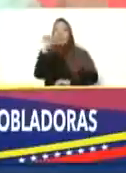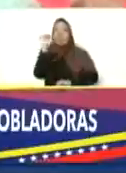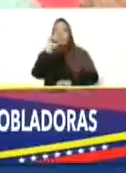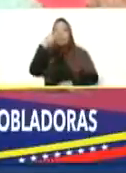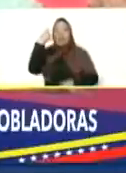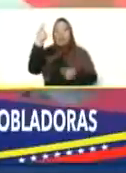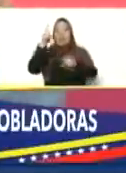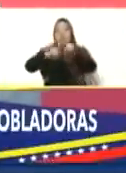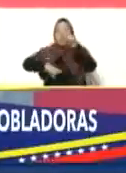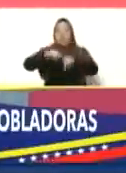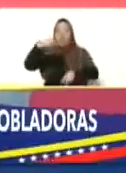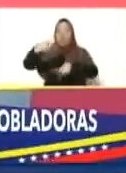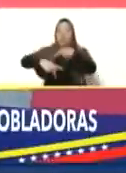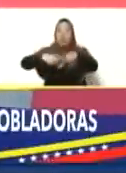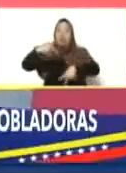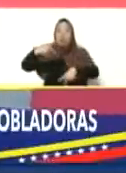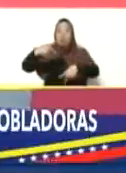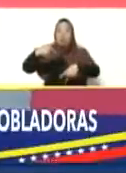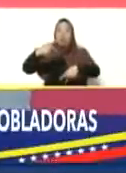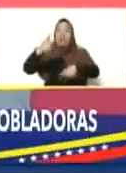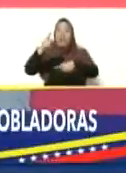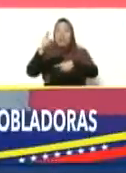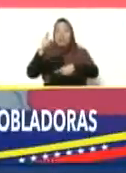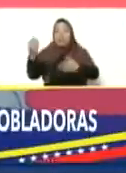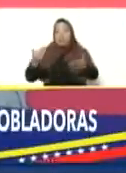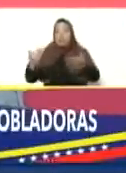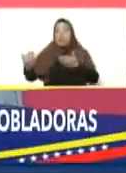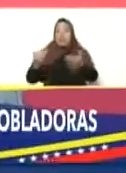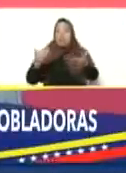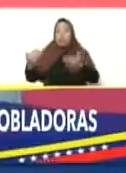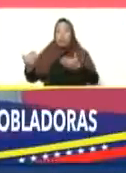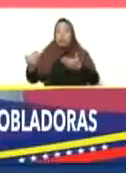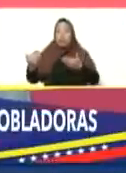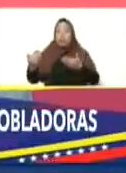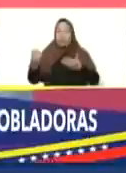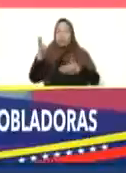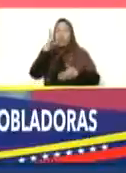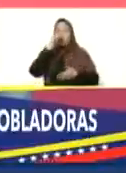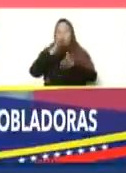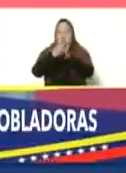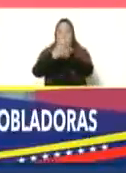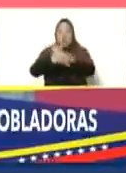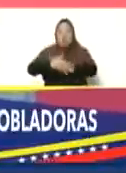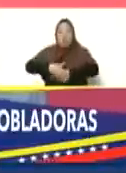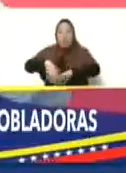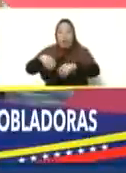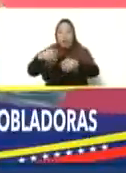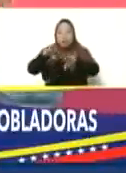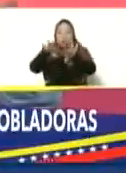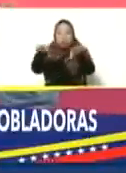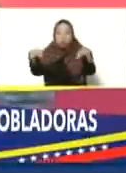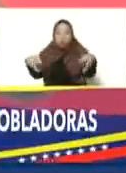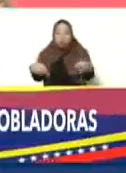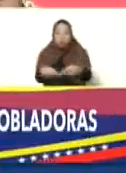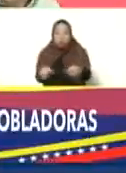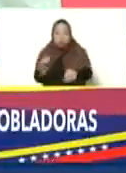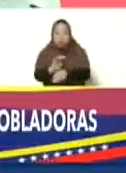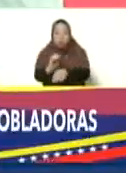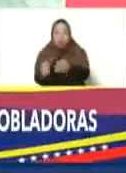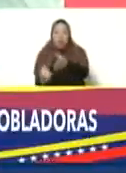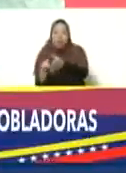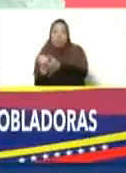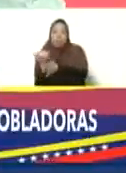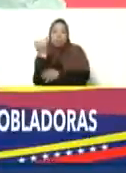precio de todos los productos y bienes la escasez de fertilizantes está impactando en la